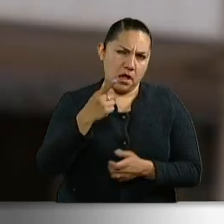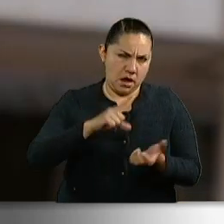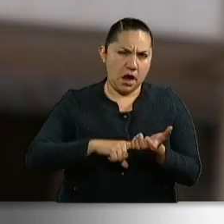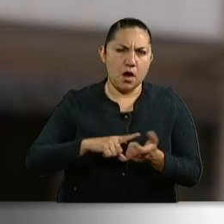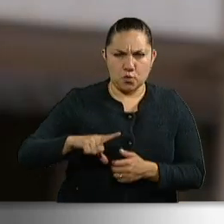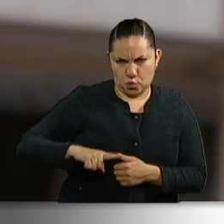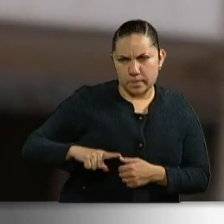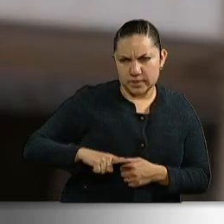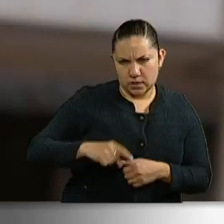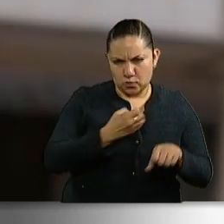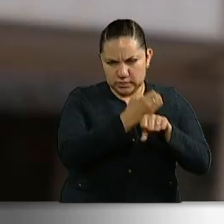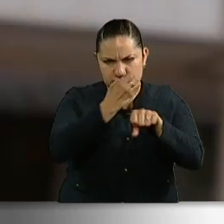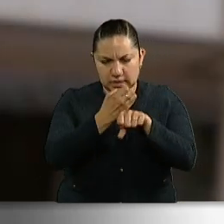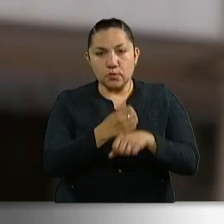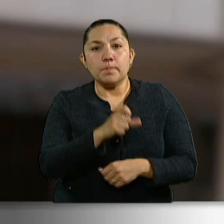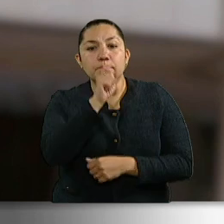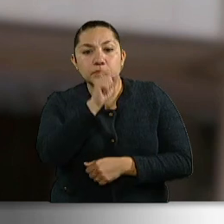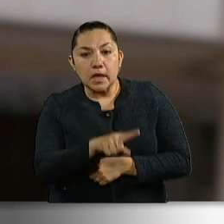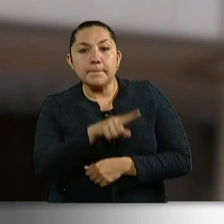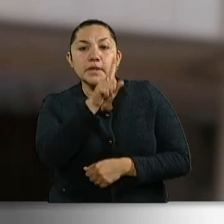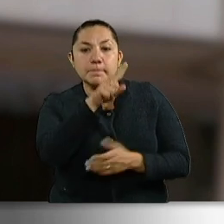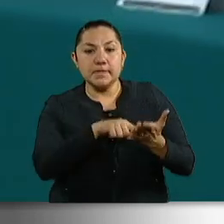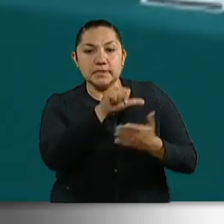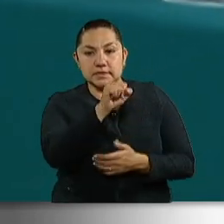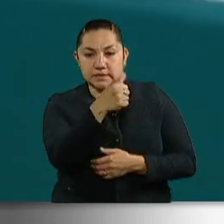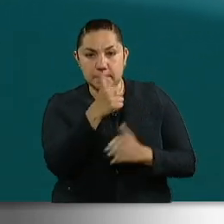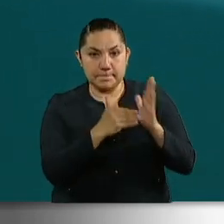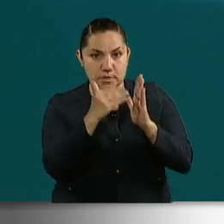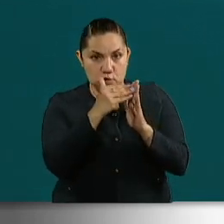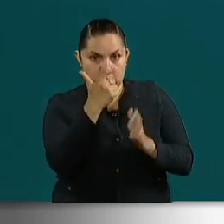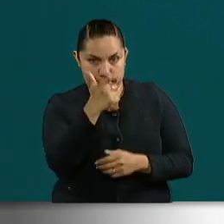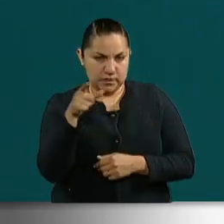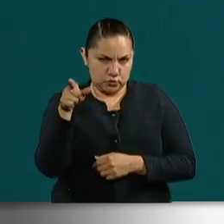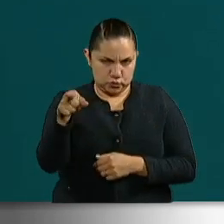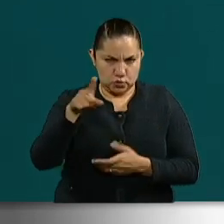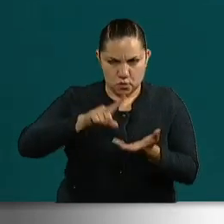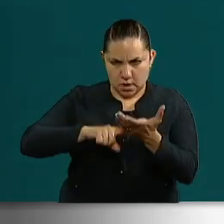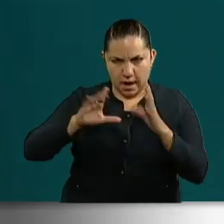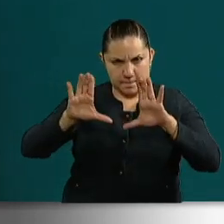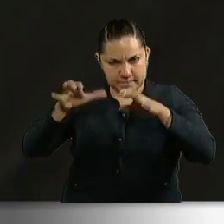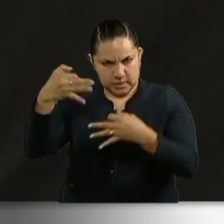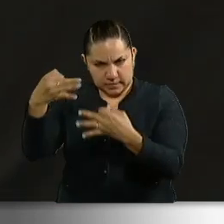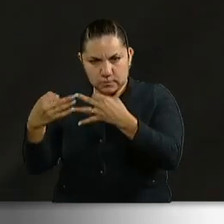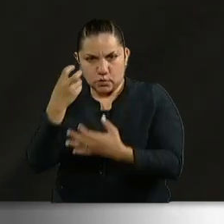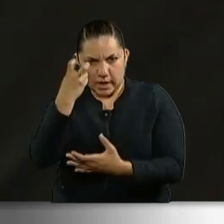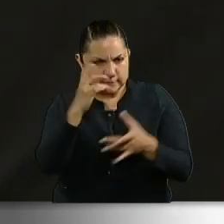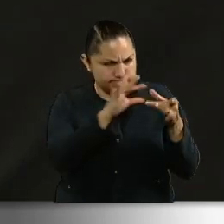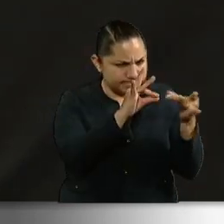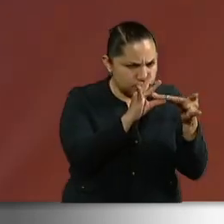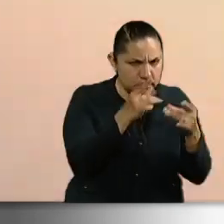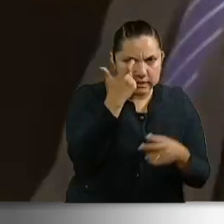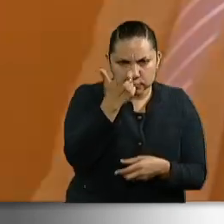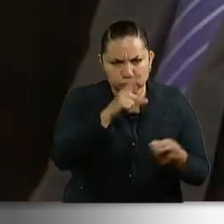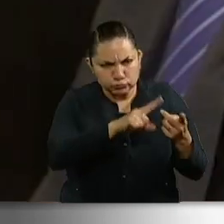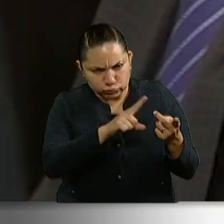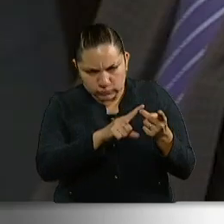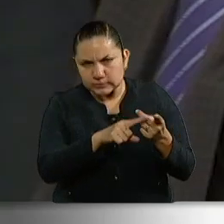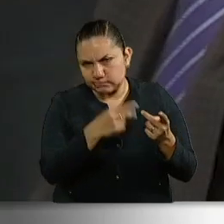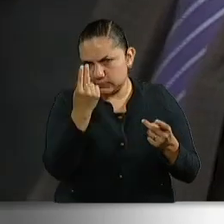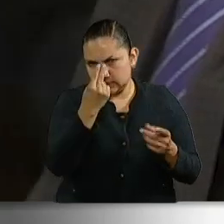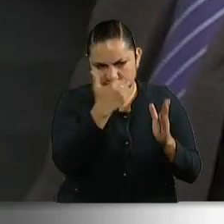judiciales locales 1.066 millones de pesos. Las y los legisladores plantearon cuestionamientos al funcionario.